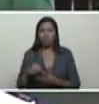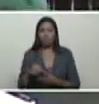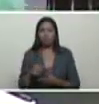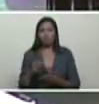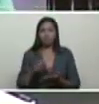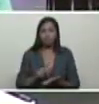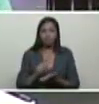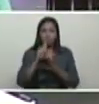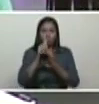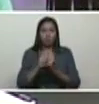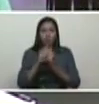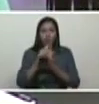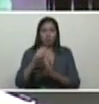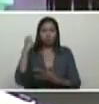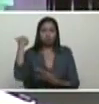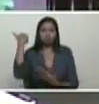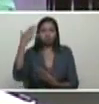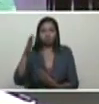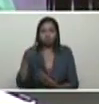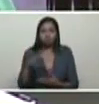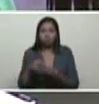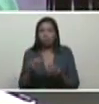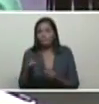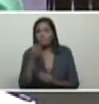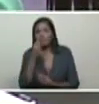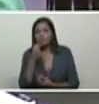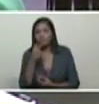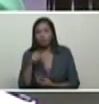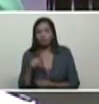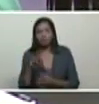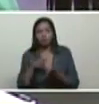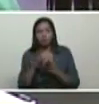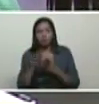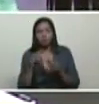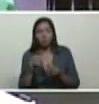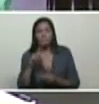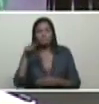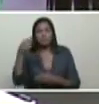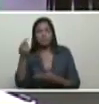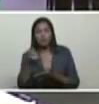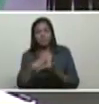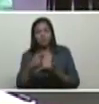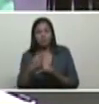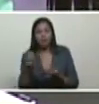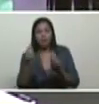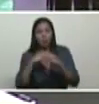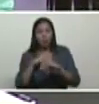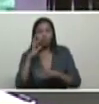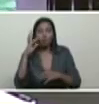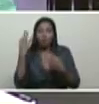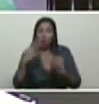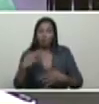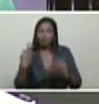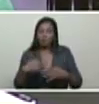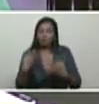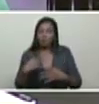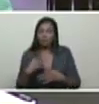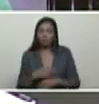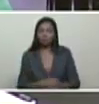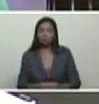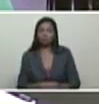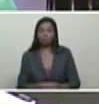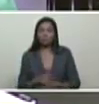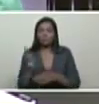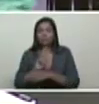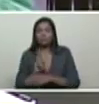de toneladas de medicina, sobre todo, y ahora mañana se va a firmar el acuerdo oficial para que se